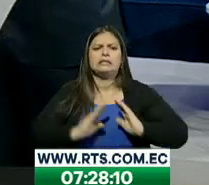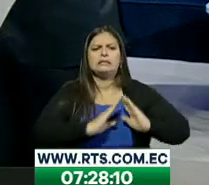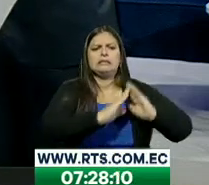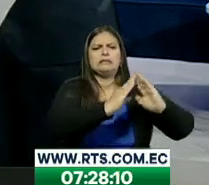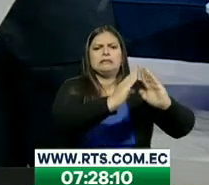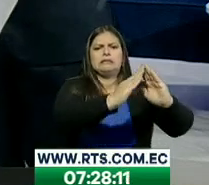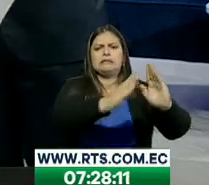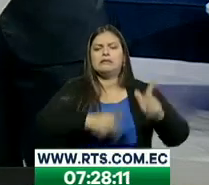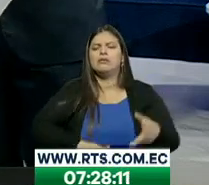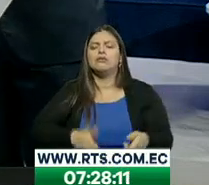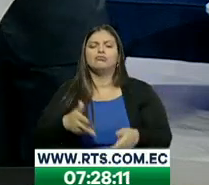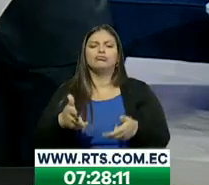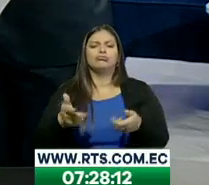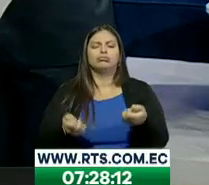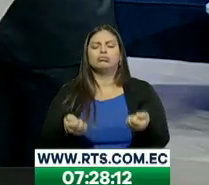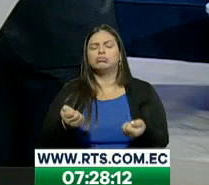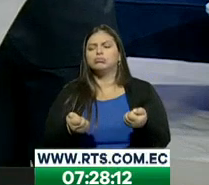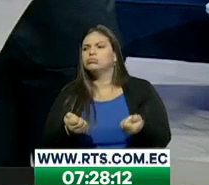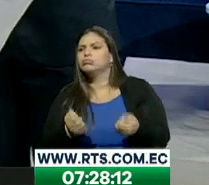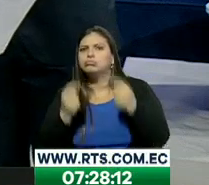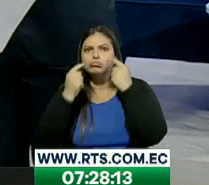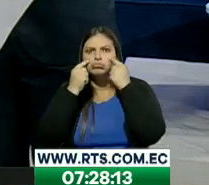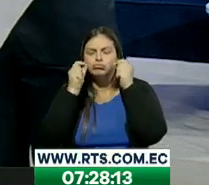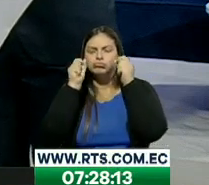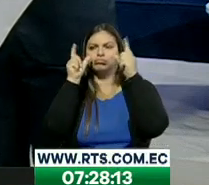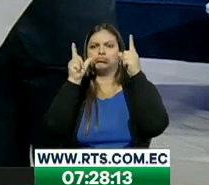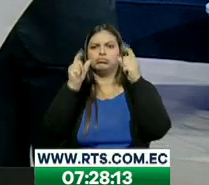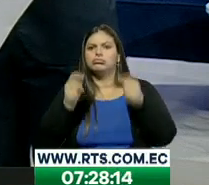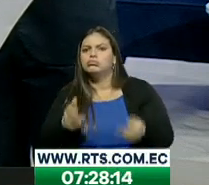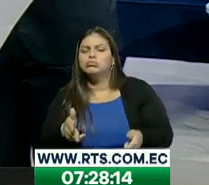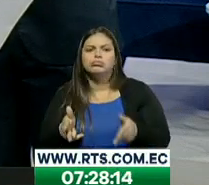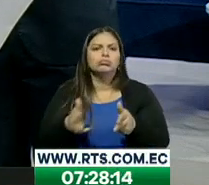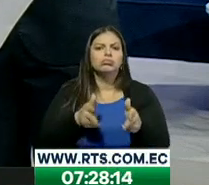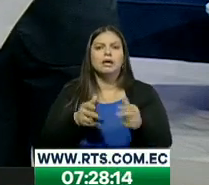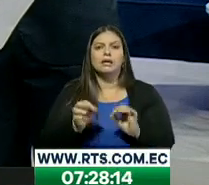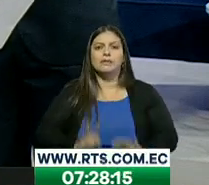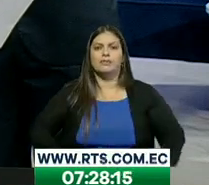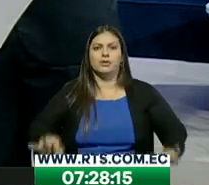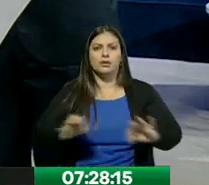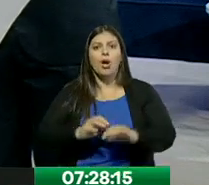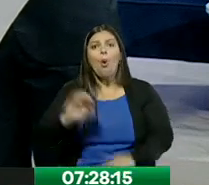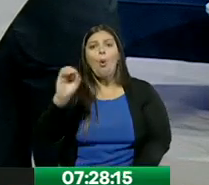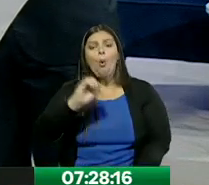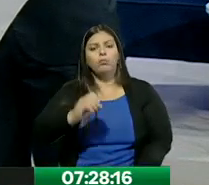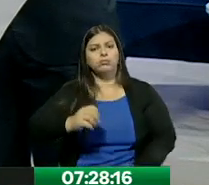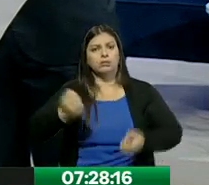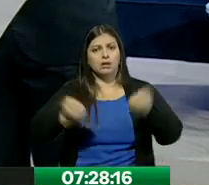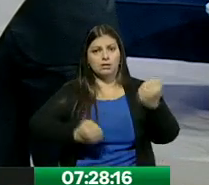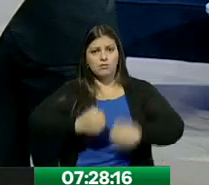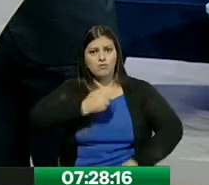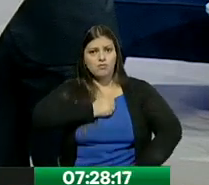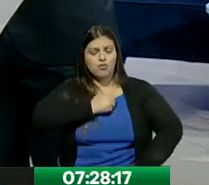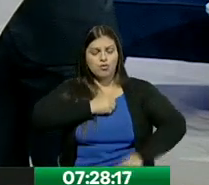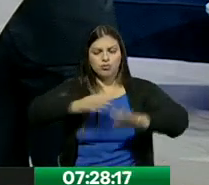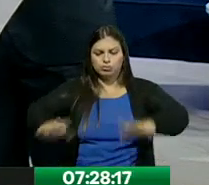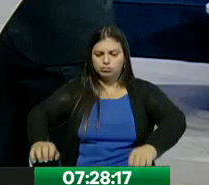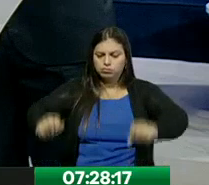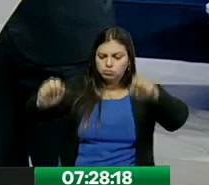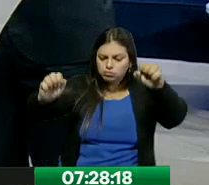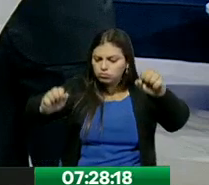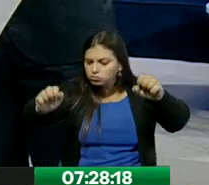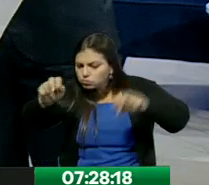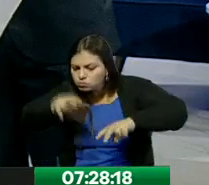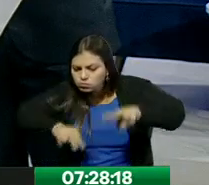estar siempre vigilante de cualquier situación, ¿no? Pendientes de la revisión de su vehículo, de todos los aspectos ciertos mecánicos para evitar este tipo